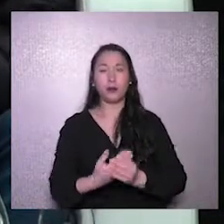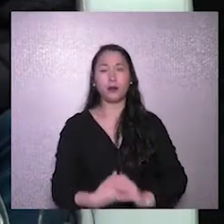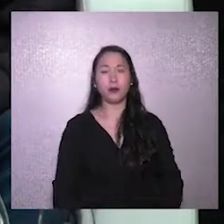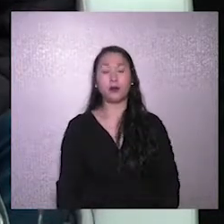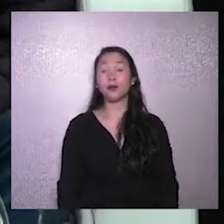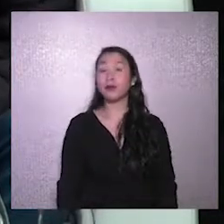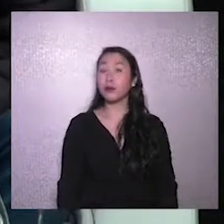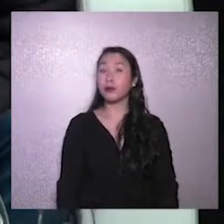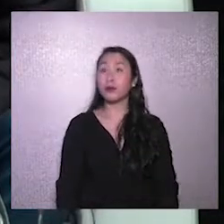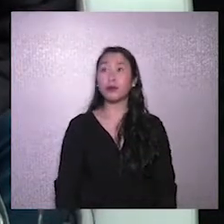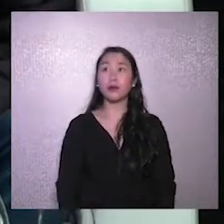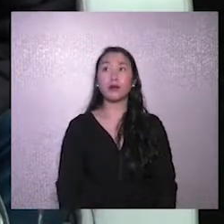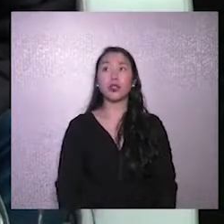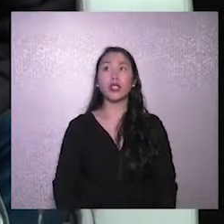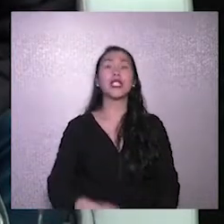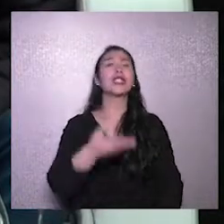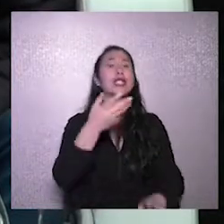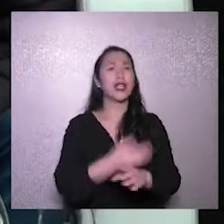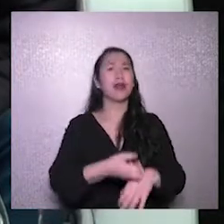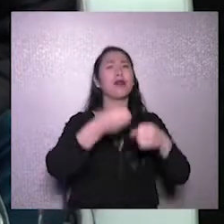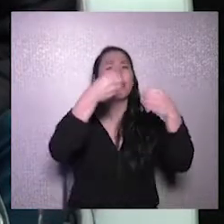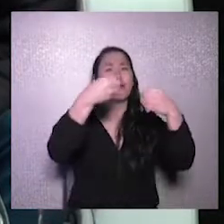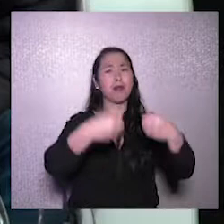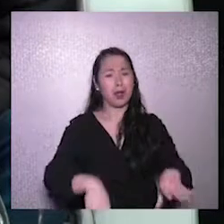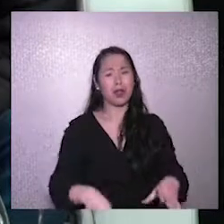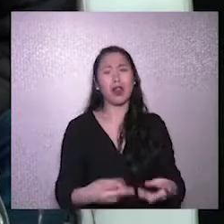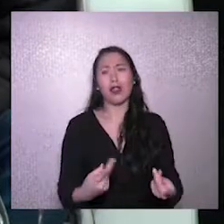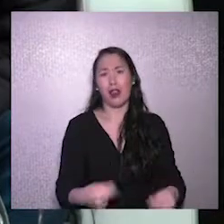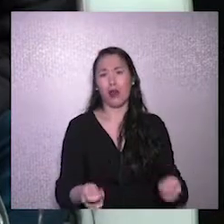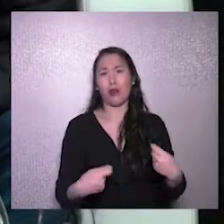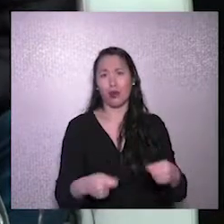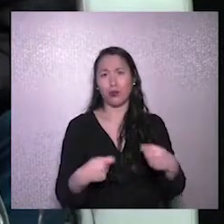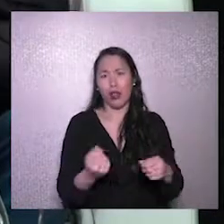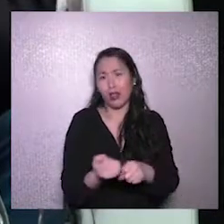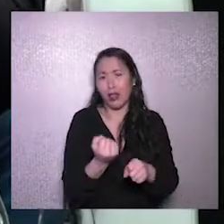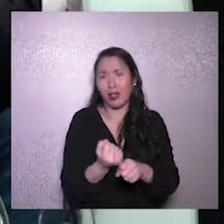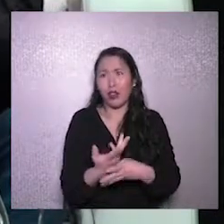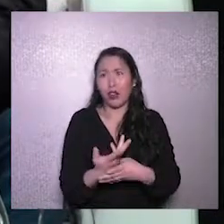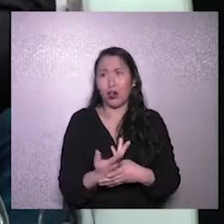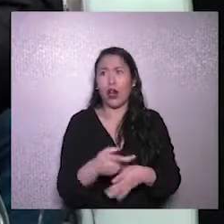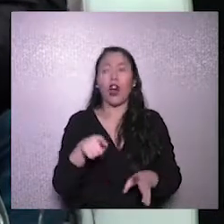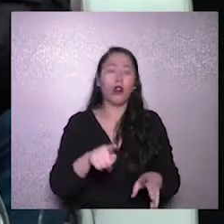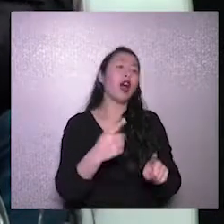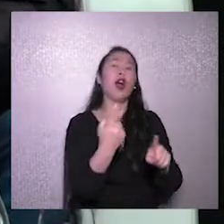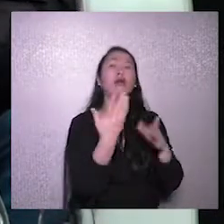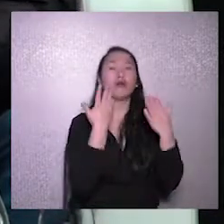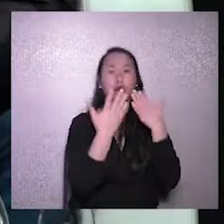Por lo tanto, sí tenemos pérdida de recursos y de eficiencia. Ahora, hablemos tema salud.